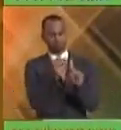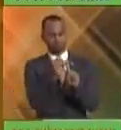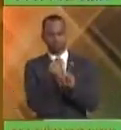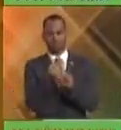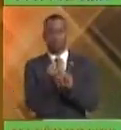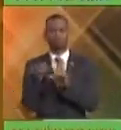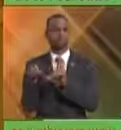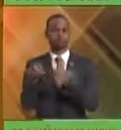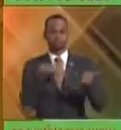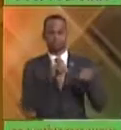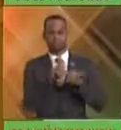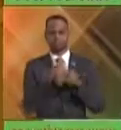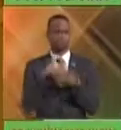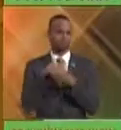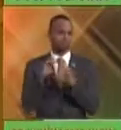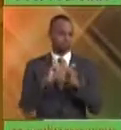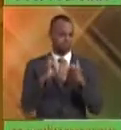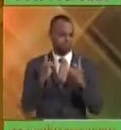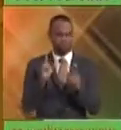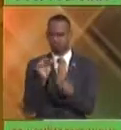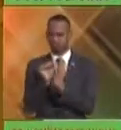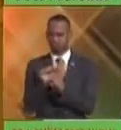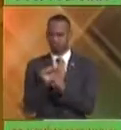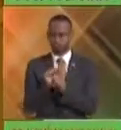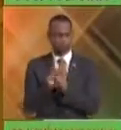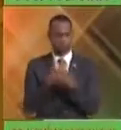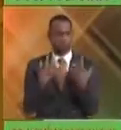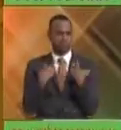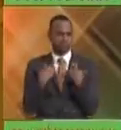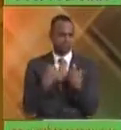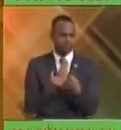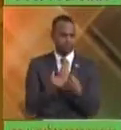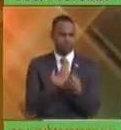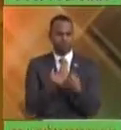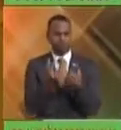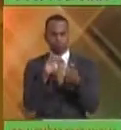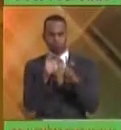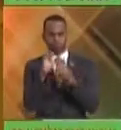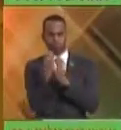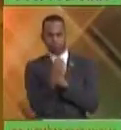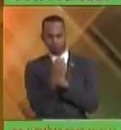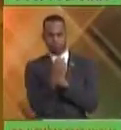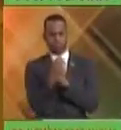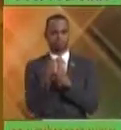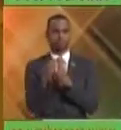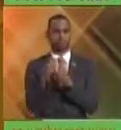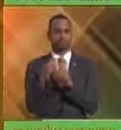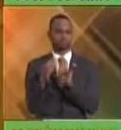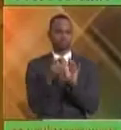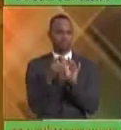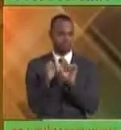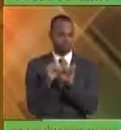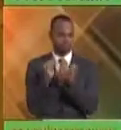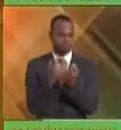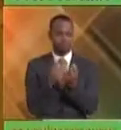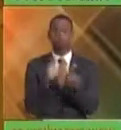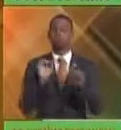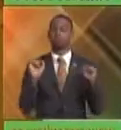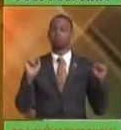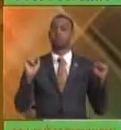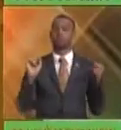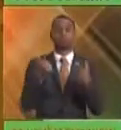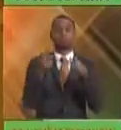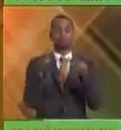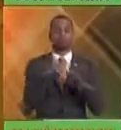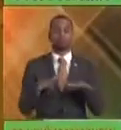en el sector educativo el sector laboral el sector salud en cultura en relaciones sociales en todos los sectores de la